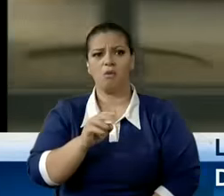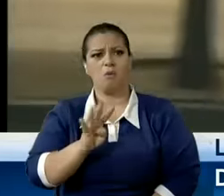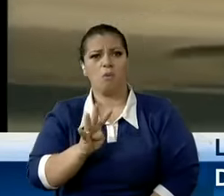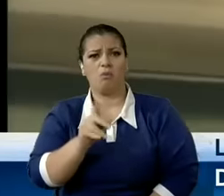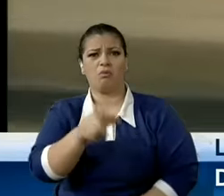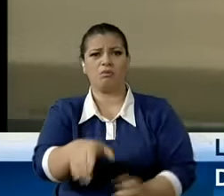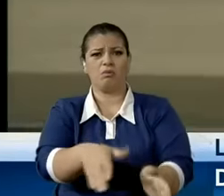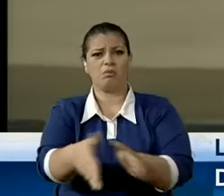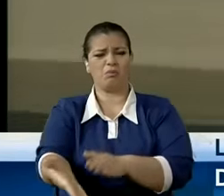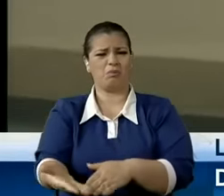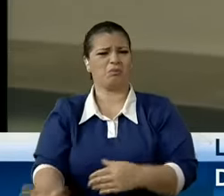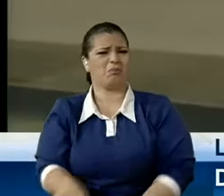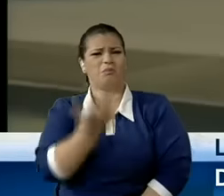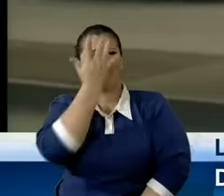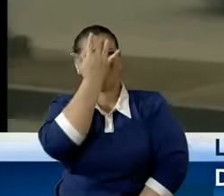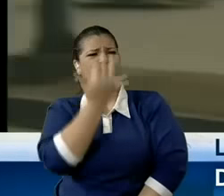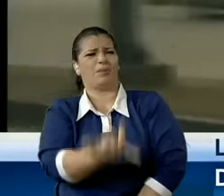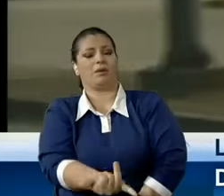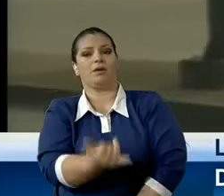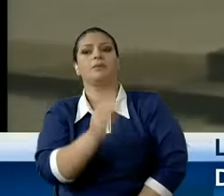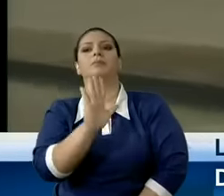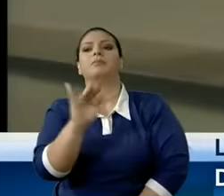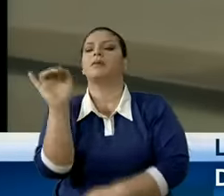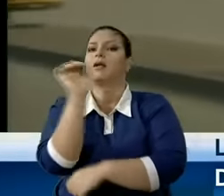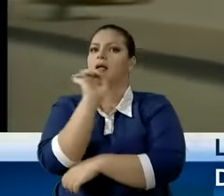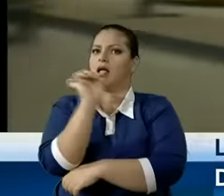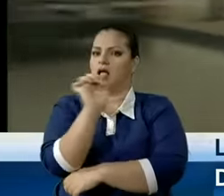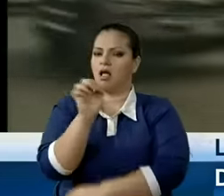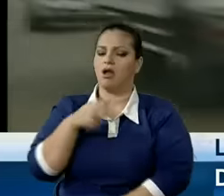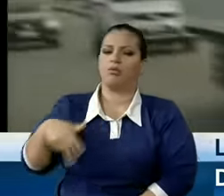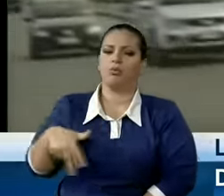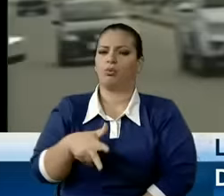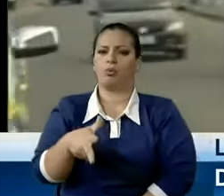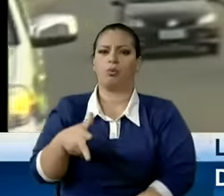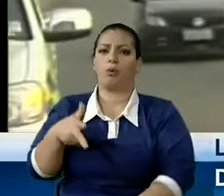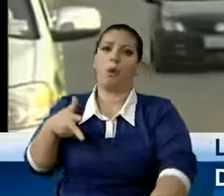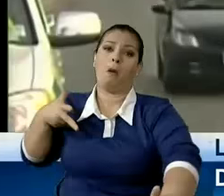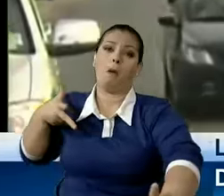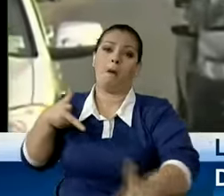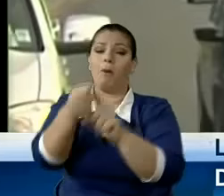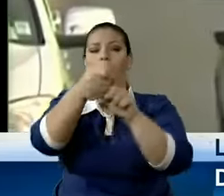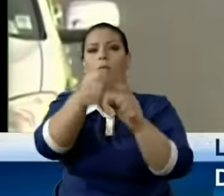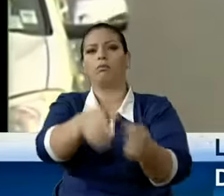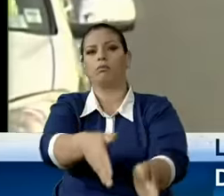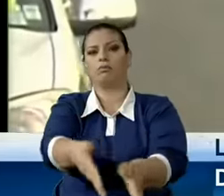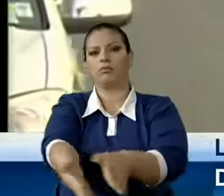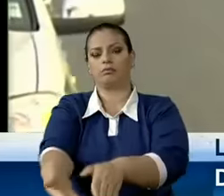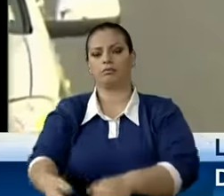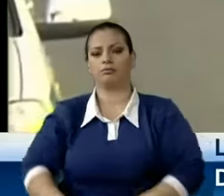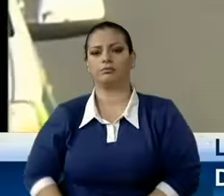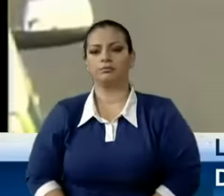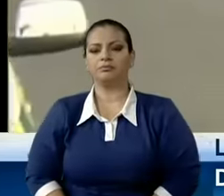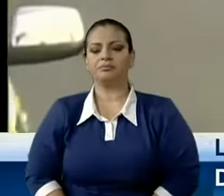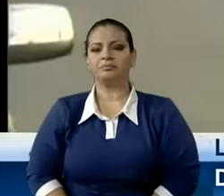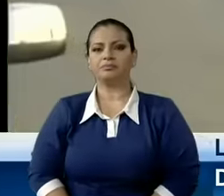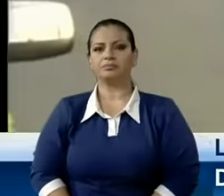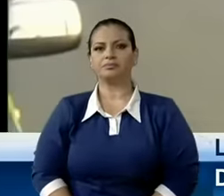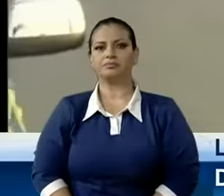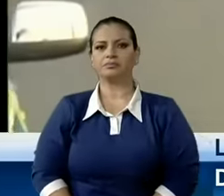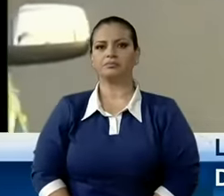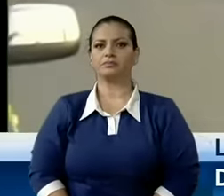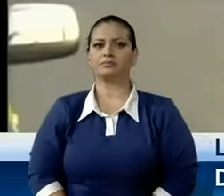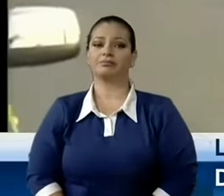deben tantos accidentes de tránsito que se están registrando últimamente en la autopista? Son varias, pero principalmente es